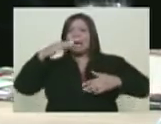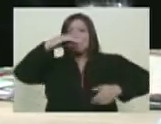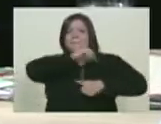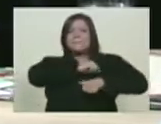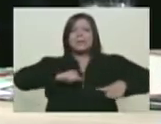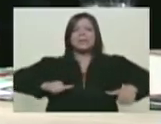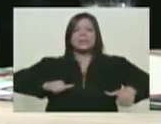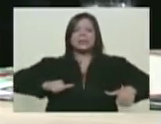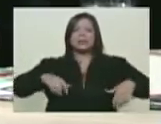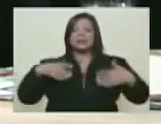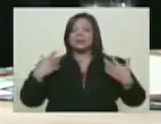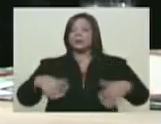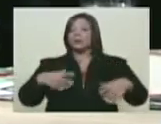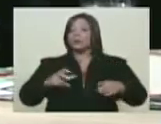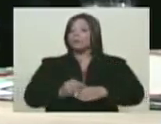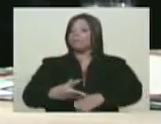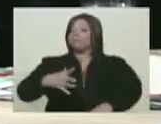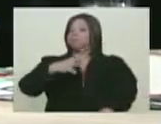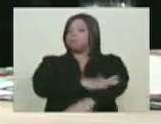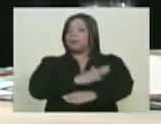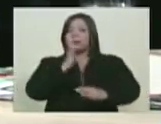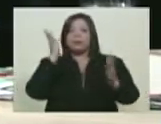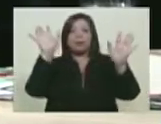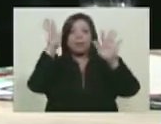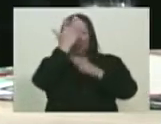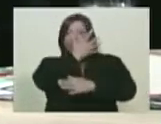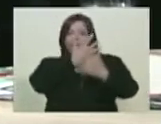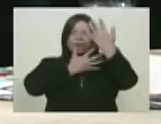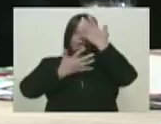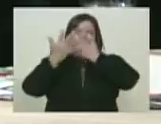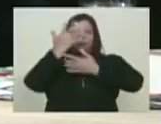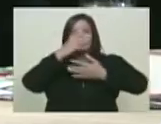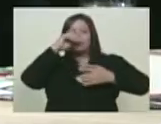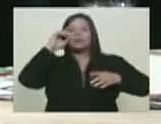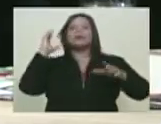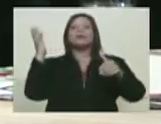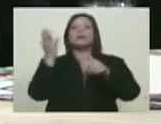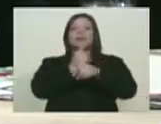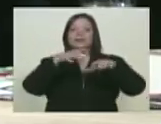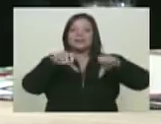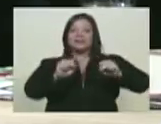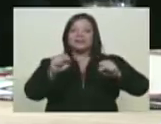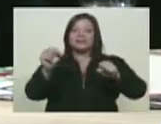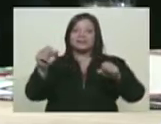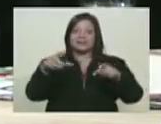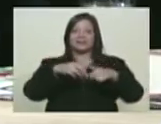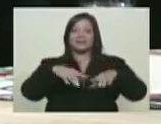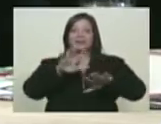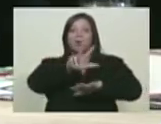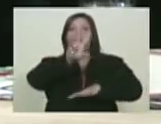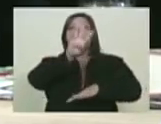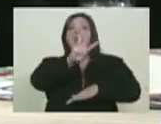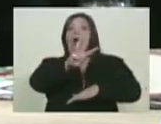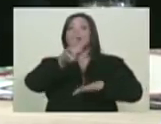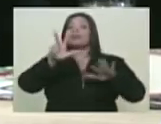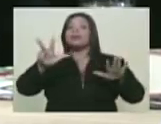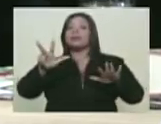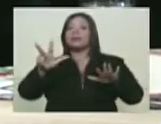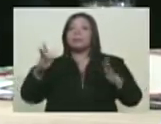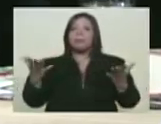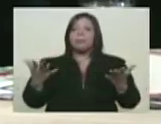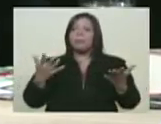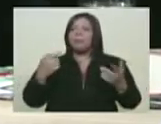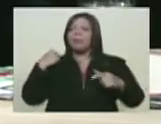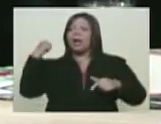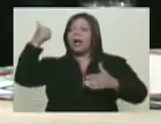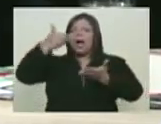que nunca quedaría clara, secuestra a 43 de ellos, los desaparece y los cadáveres a la